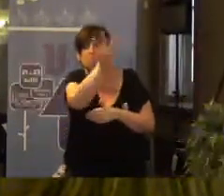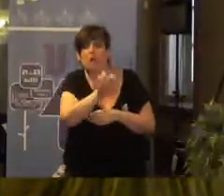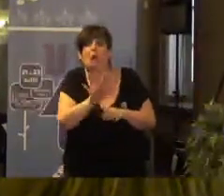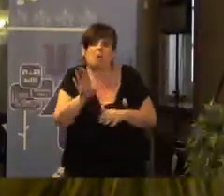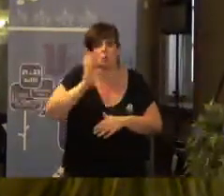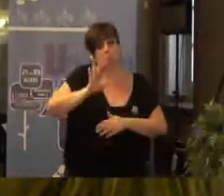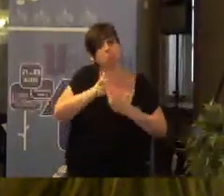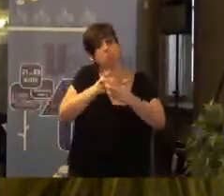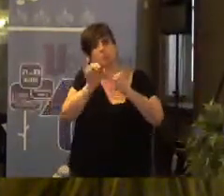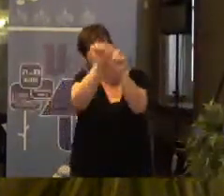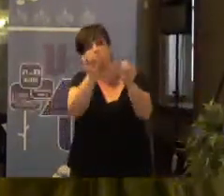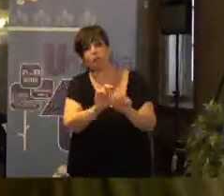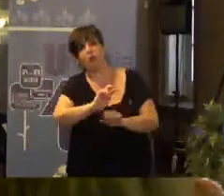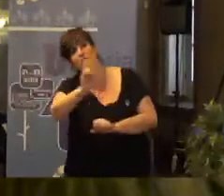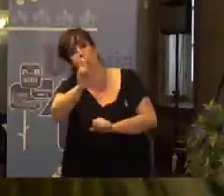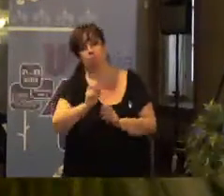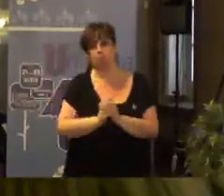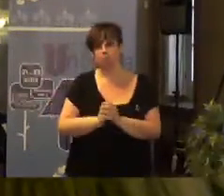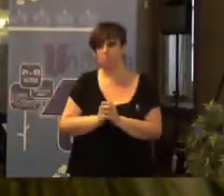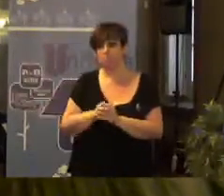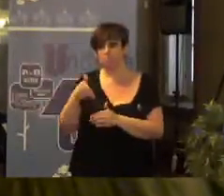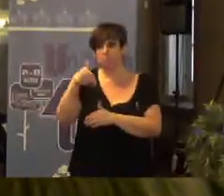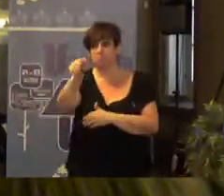está nunha forma diferente. Non sabemos o que vai vir, pero sabemos que a